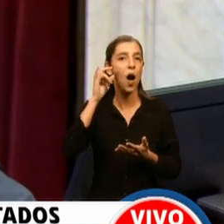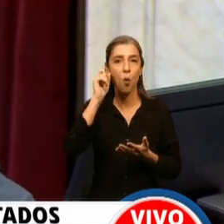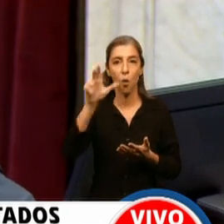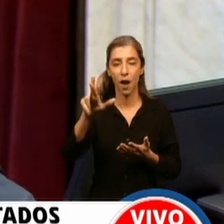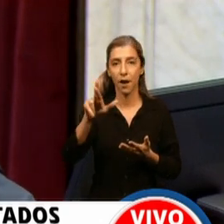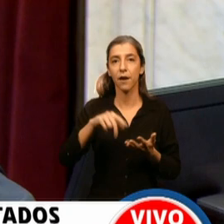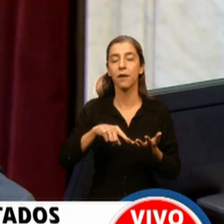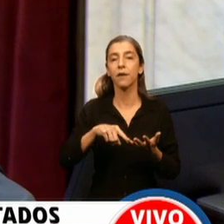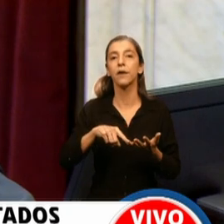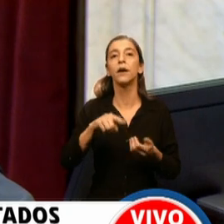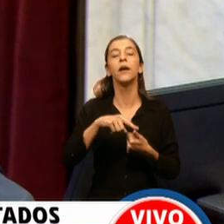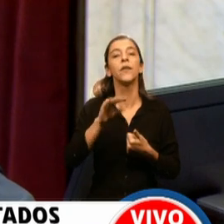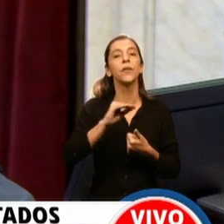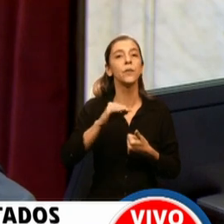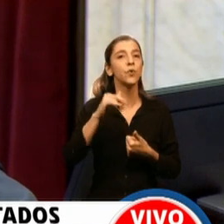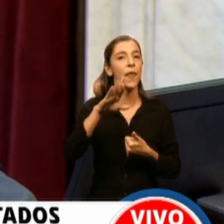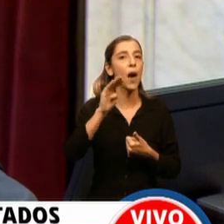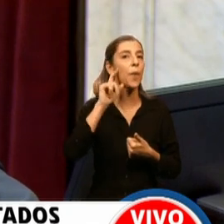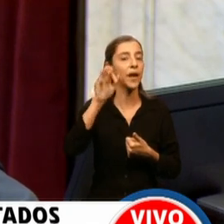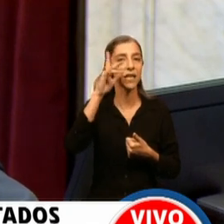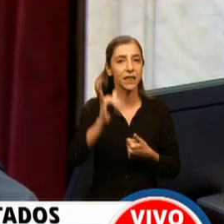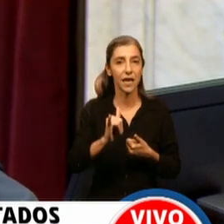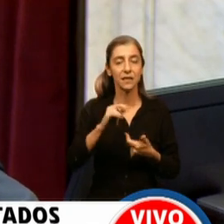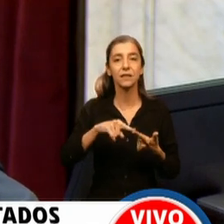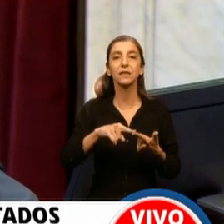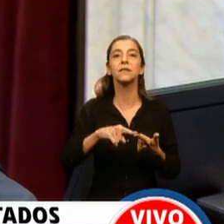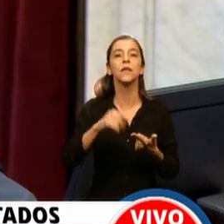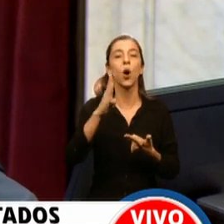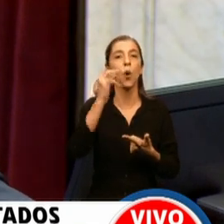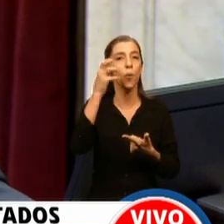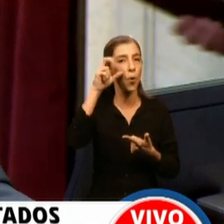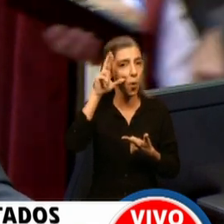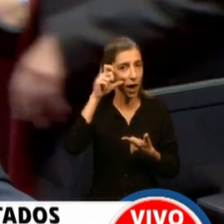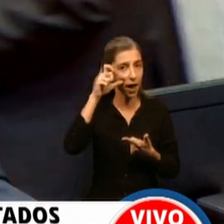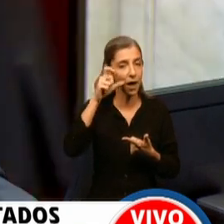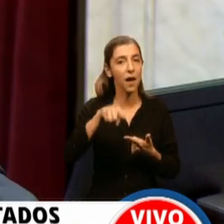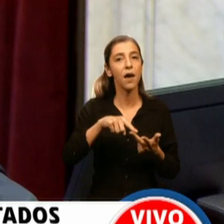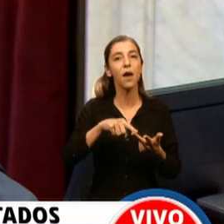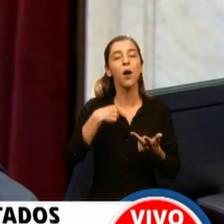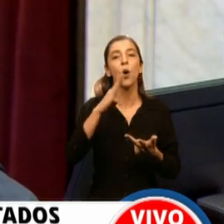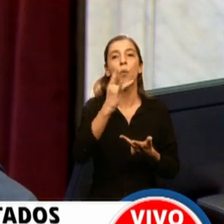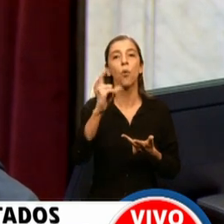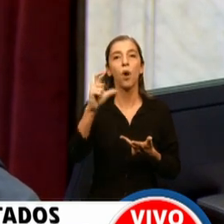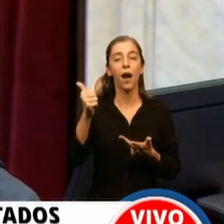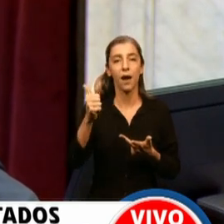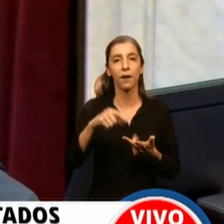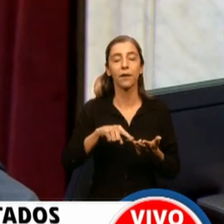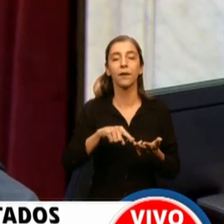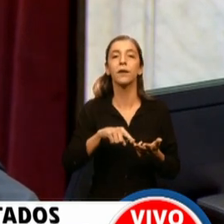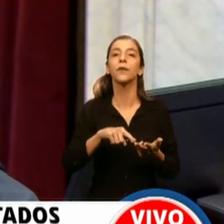diputada british cristina diputado daniel brué diputado eduardo busca